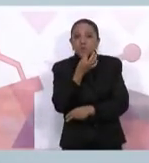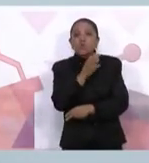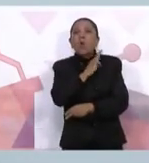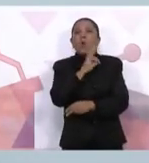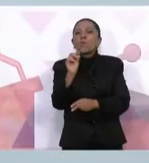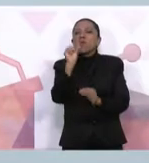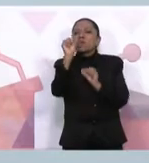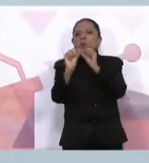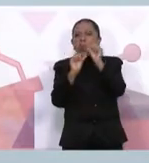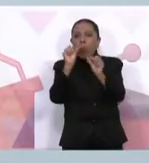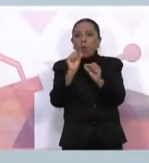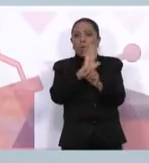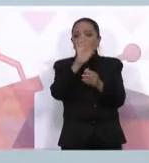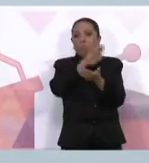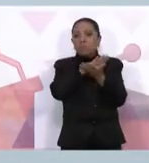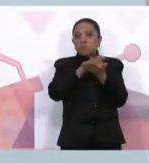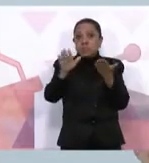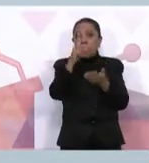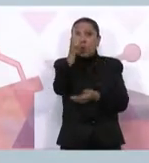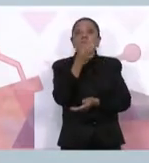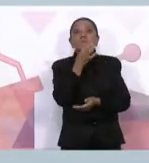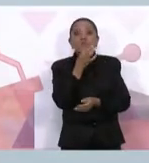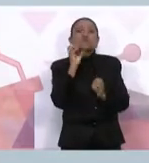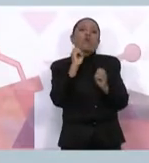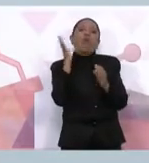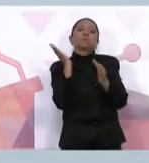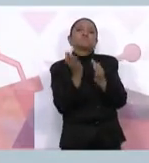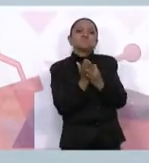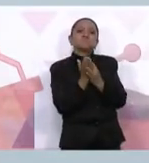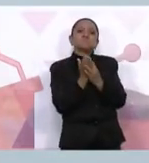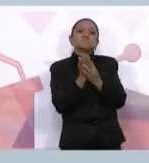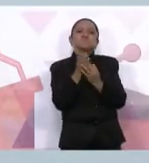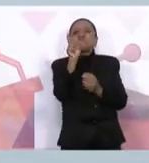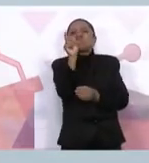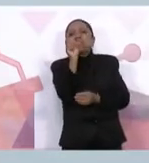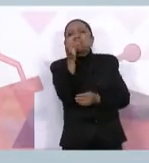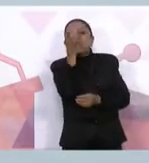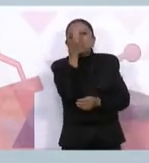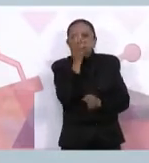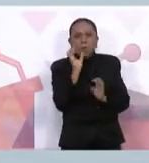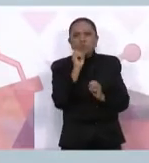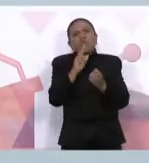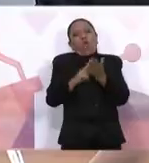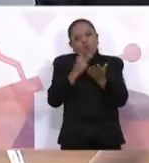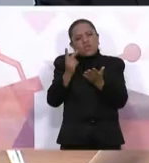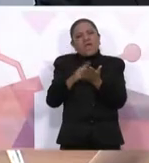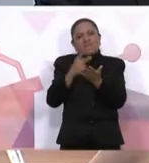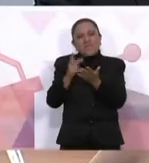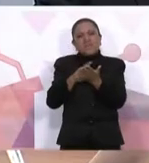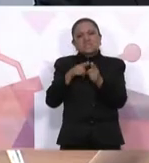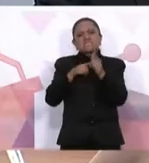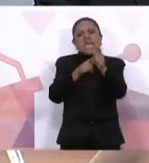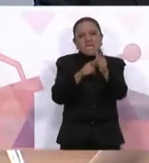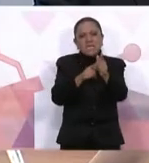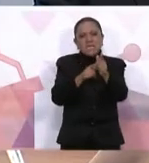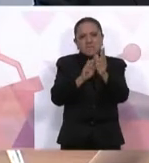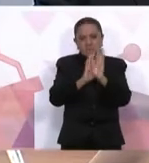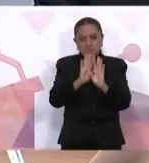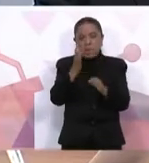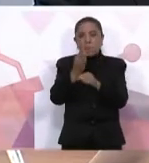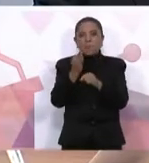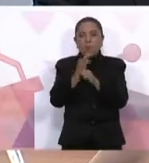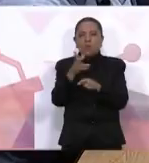decir poder no utilizar solamente una fracción y posteriormente entonces retomar la palabra bien el candidato del partido humanista mario rojas